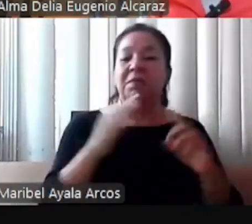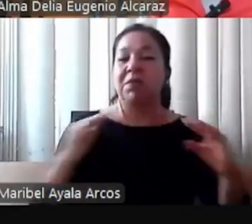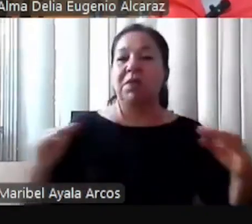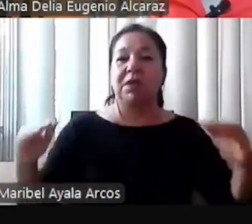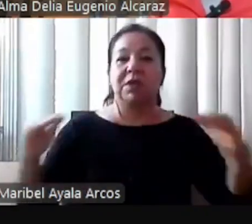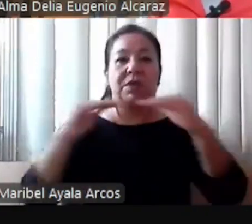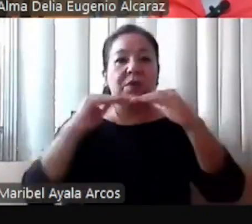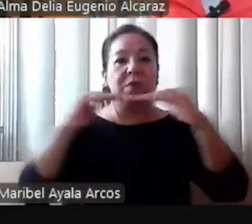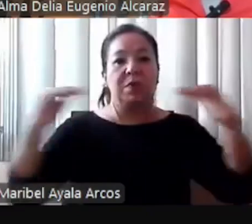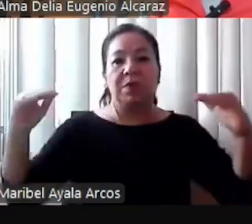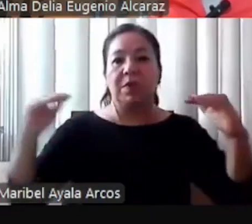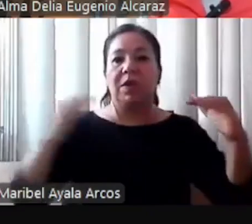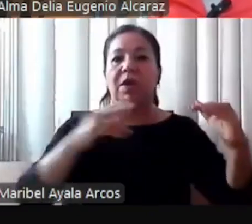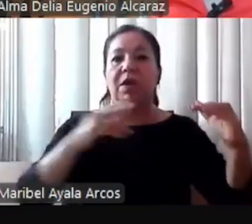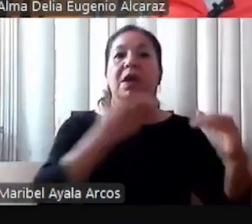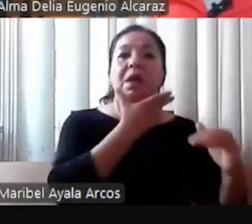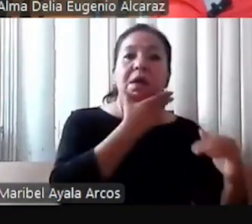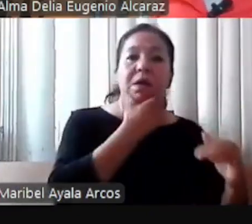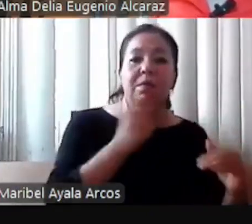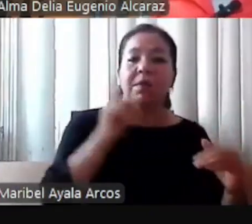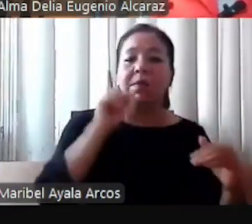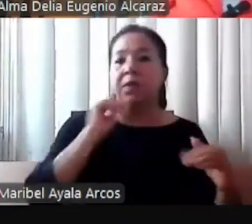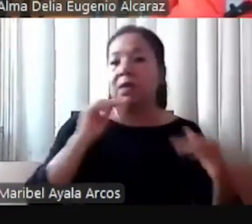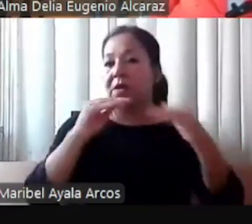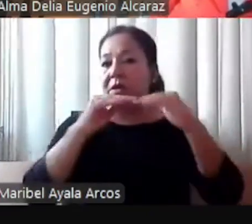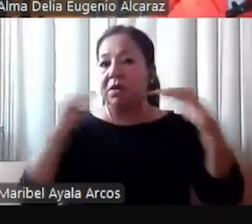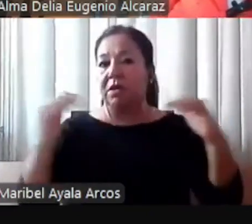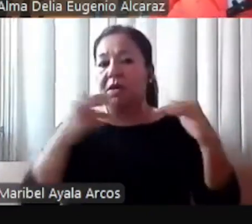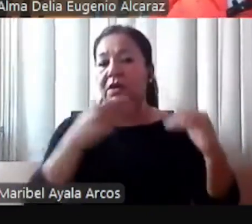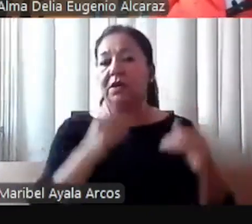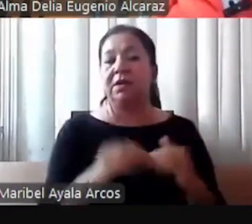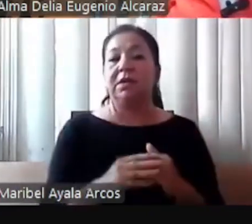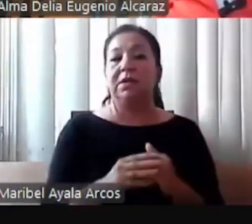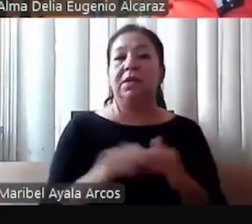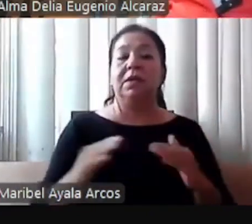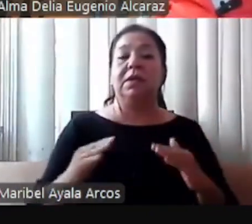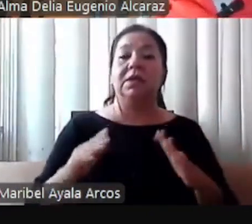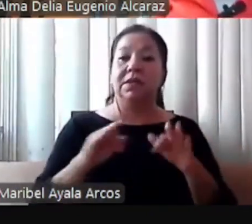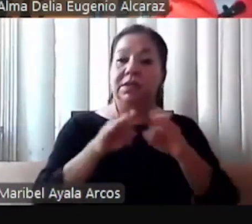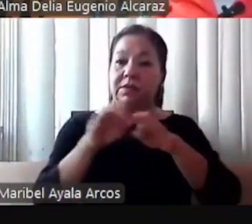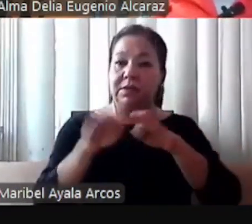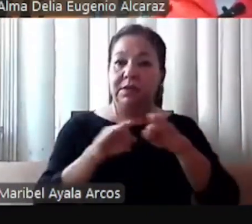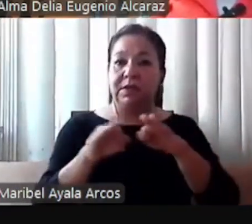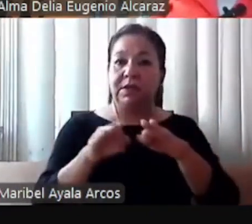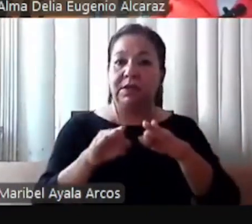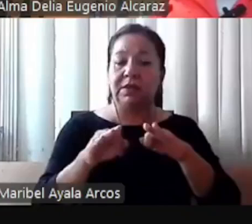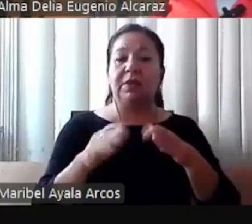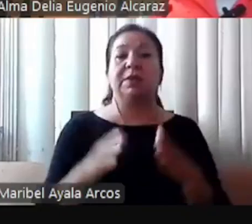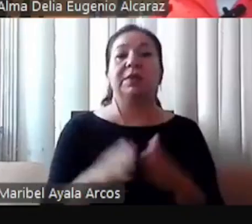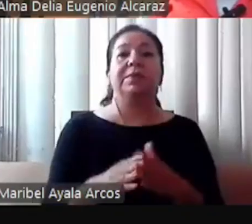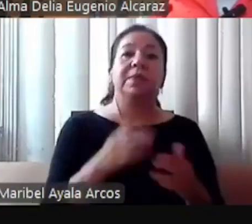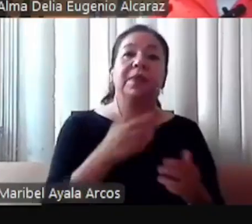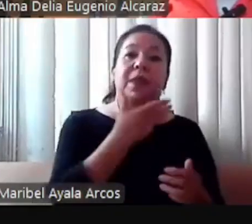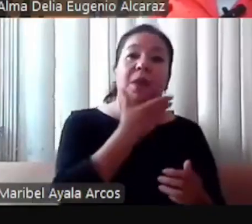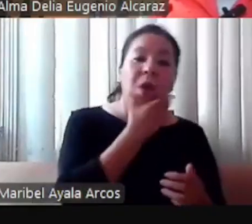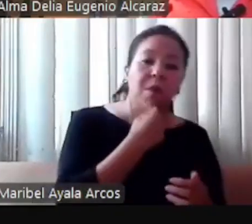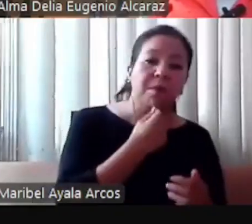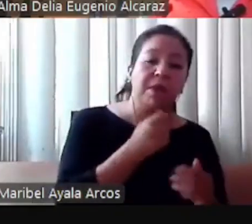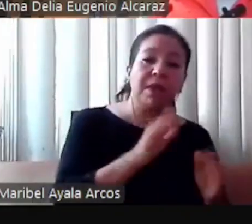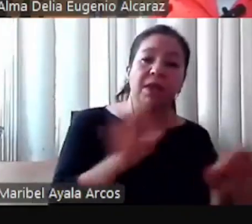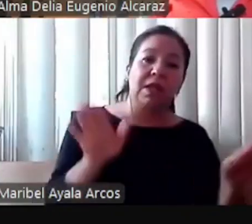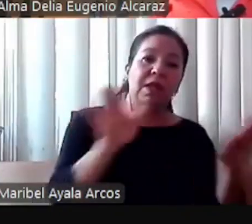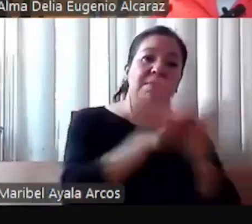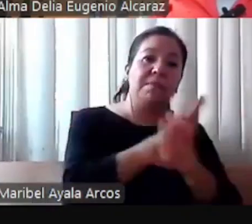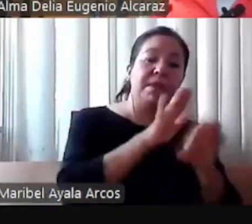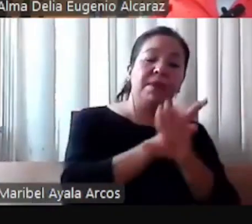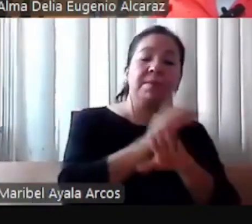integración del órgano de gobierno municipal de Iliatenco y en consecuencia se sustituye el género hombre por el género femenino, con